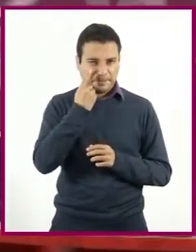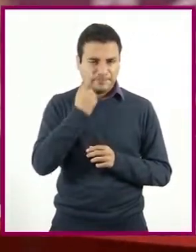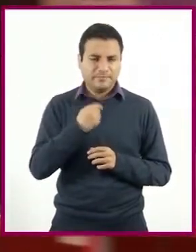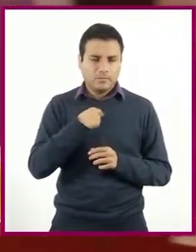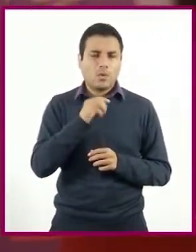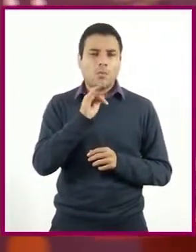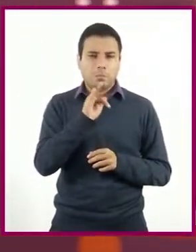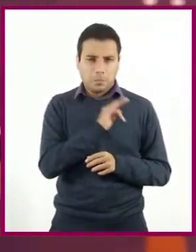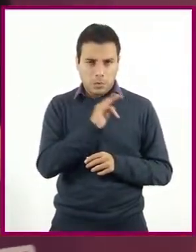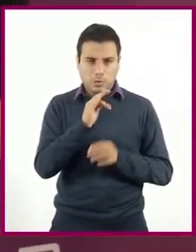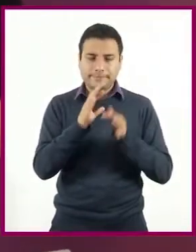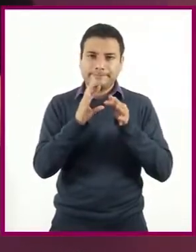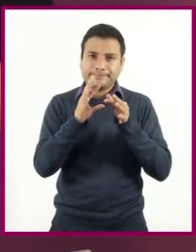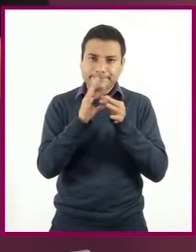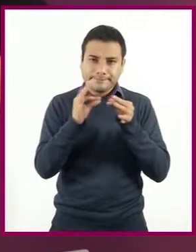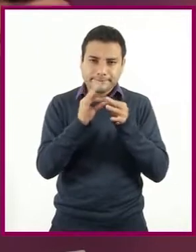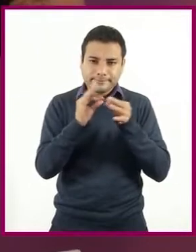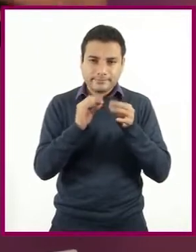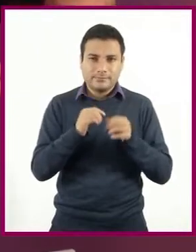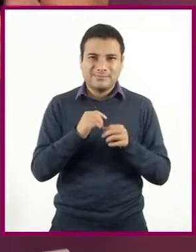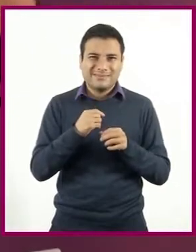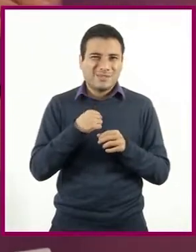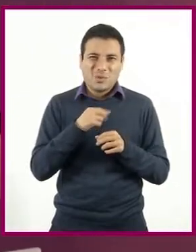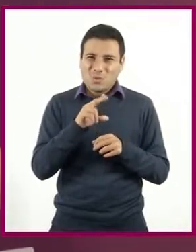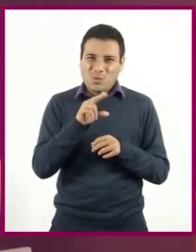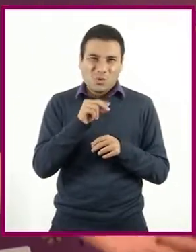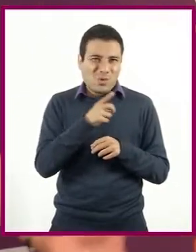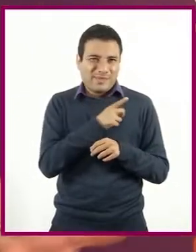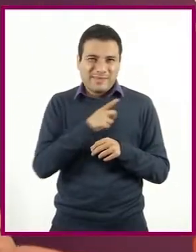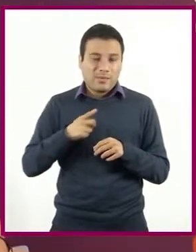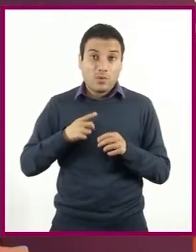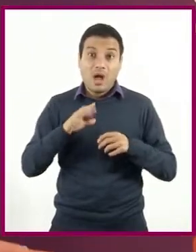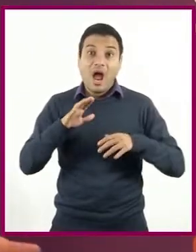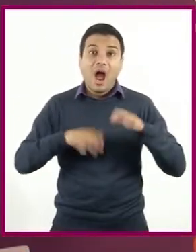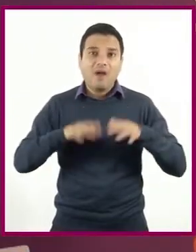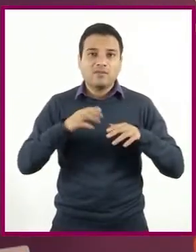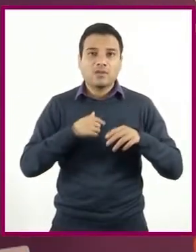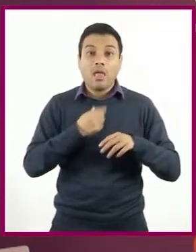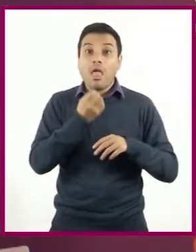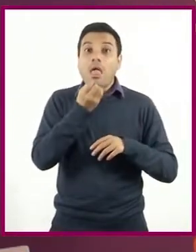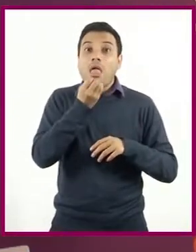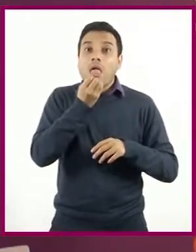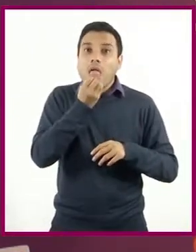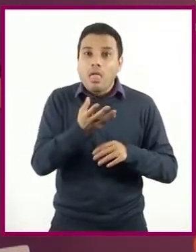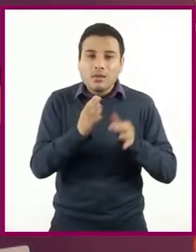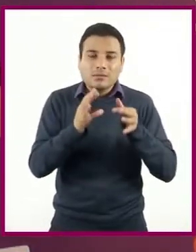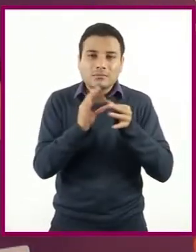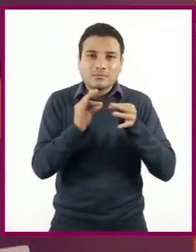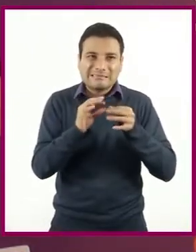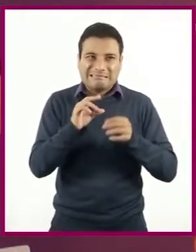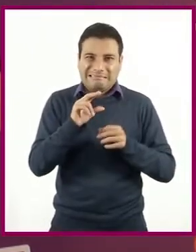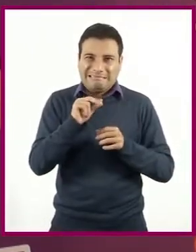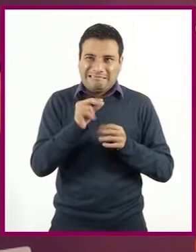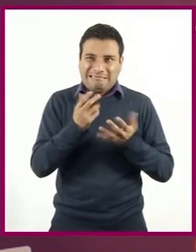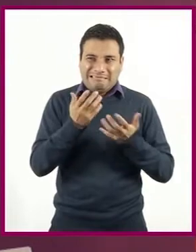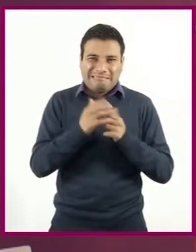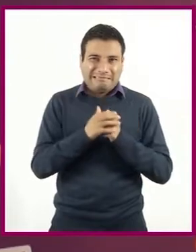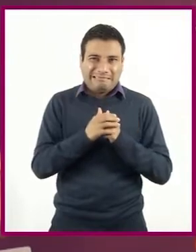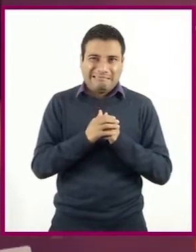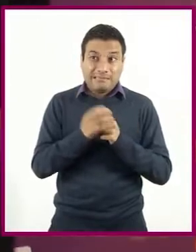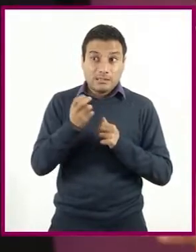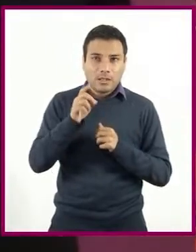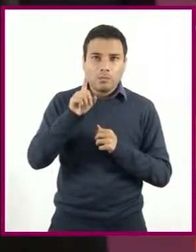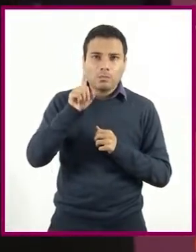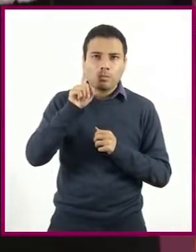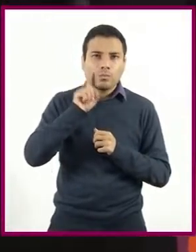puedo, pero no debo. Es que de repente cuando empiezo a hablar se me va la boca y digo cosas de más. Es que pensar en Sor Juana, pienso